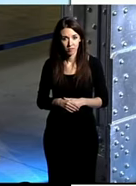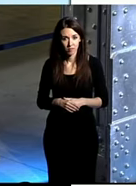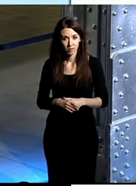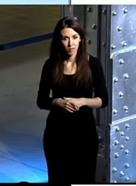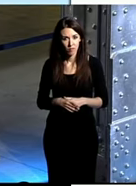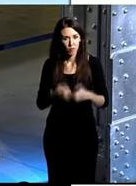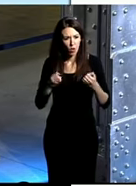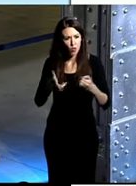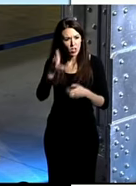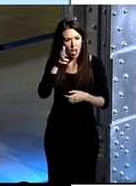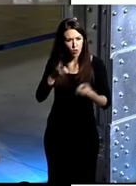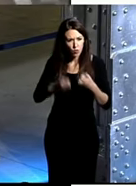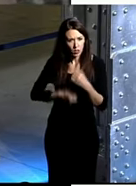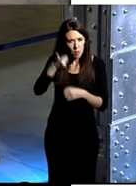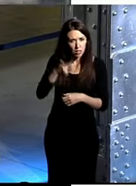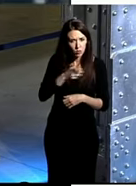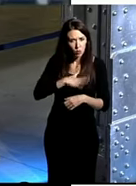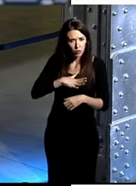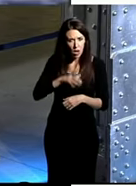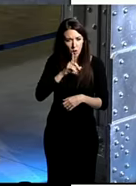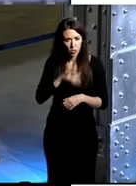Ponelo más fuerte el audio, por favor.